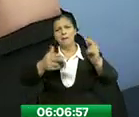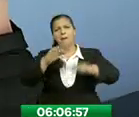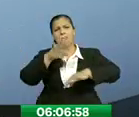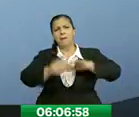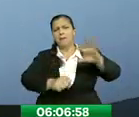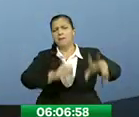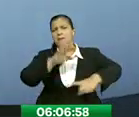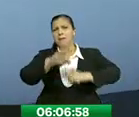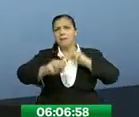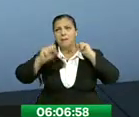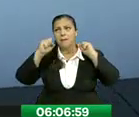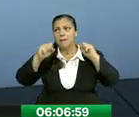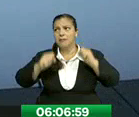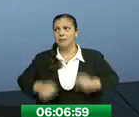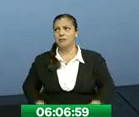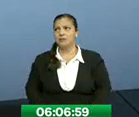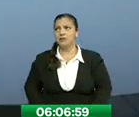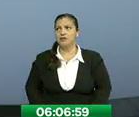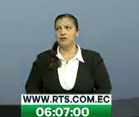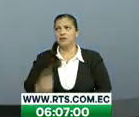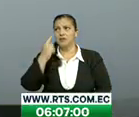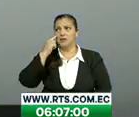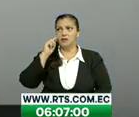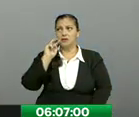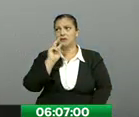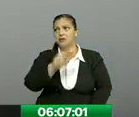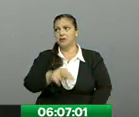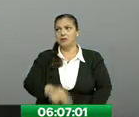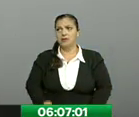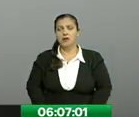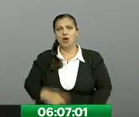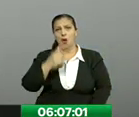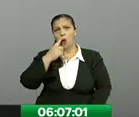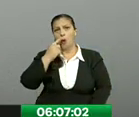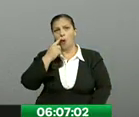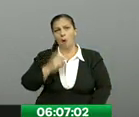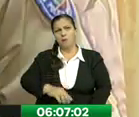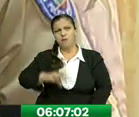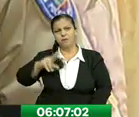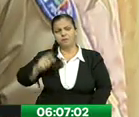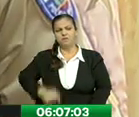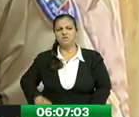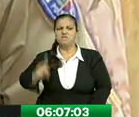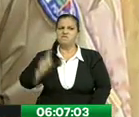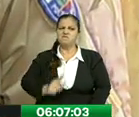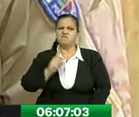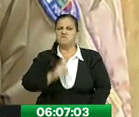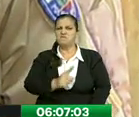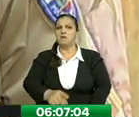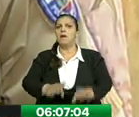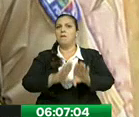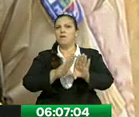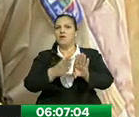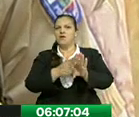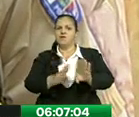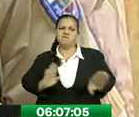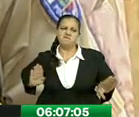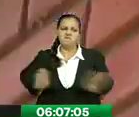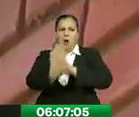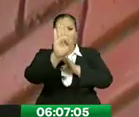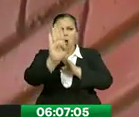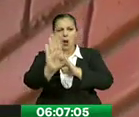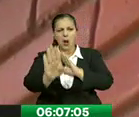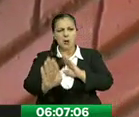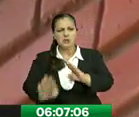con un puntapié abrió la puerta, y así llegaron hasta los dólares y se llevaron el botín. Salen en sus motocicletas, son alrededor de